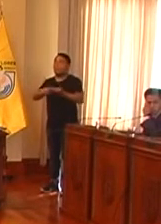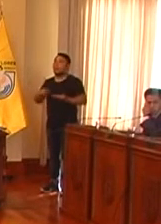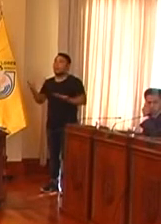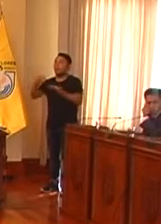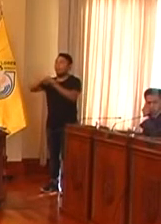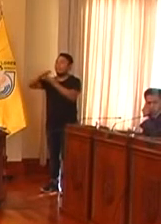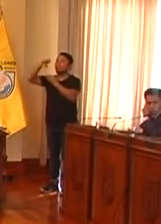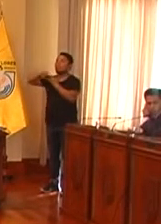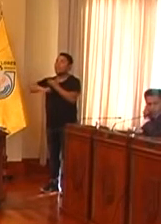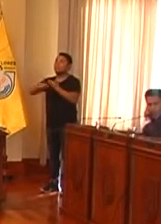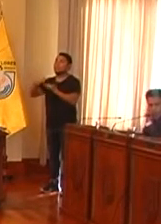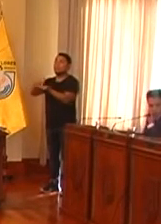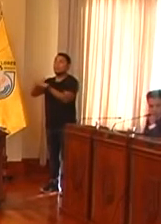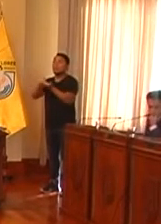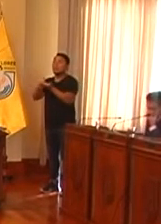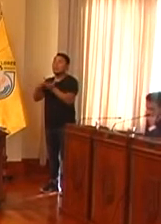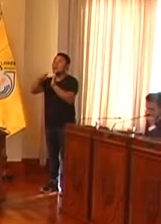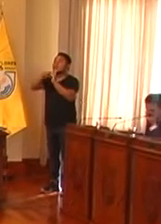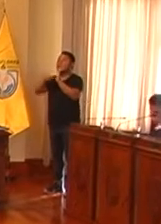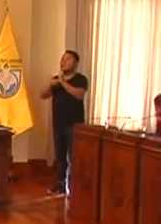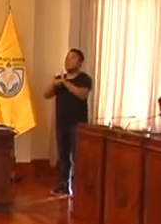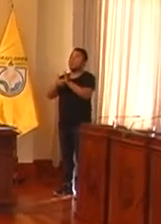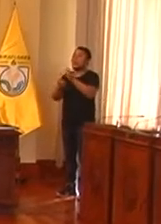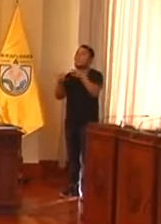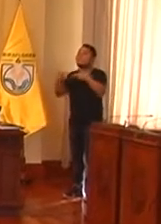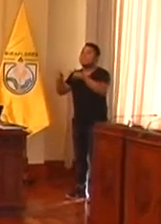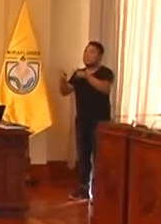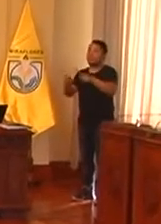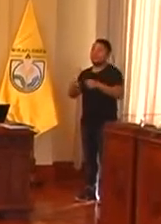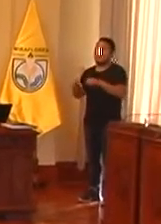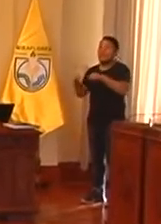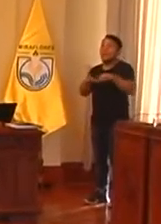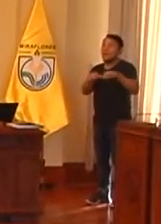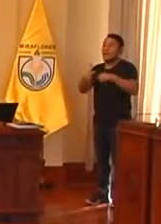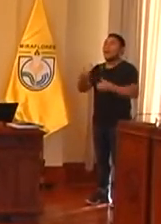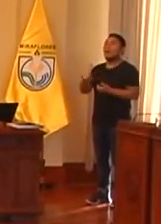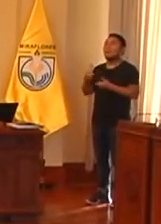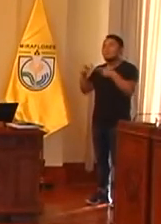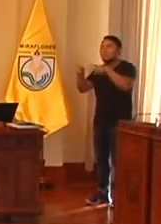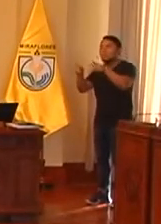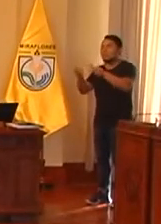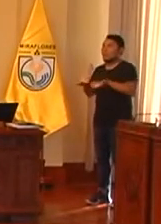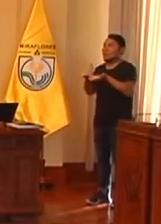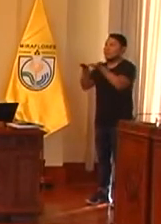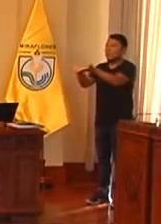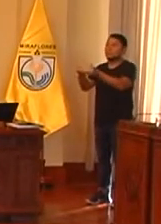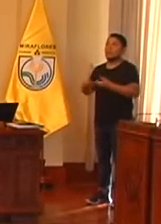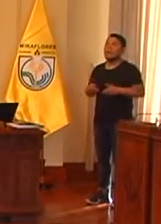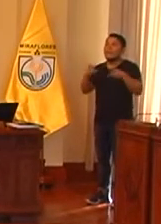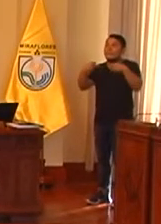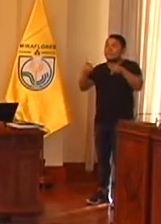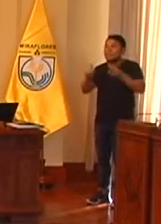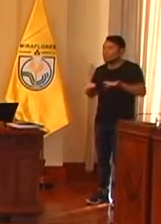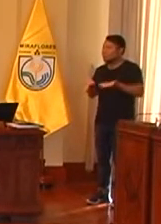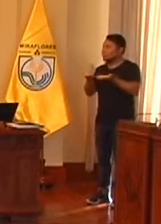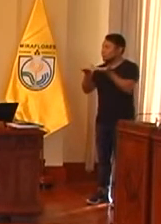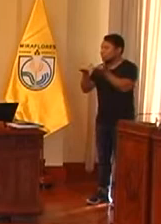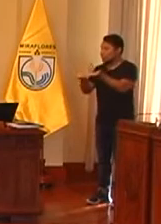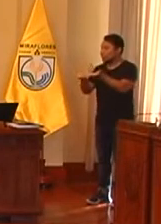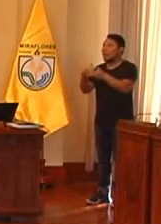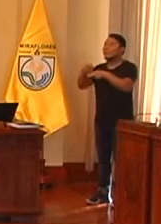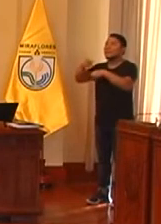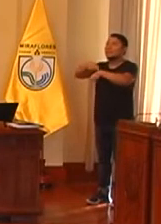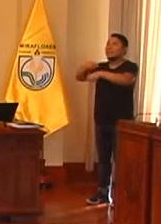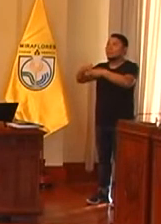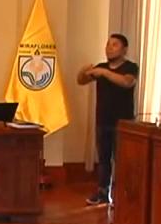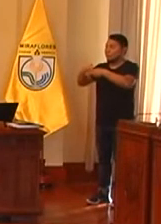de ordenanza que reglamenta las licencias de funcionamiento, autorizaciones derivadas, autorizaciones conexas y autorizaciones